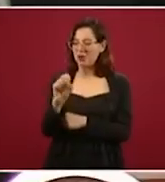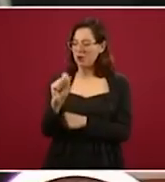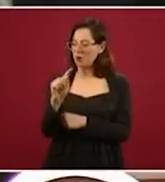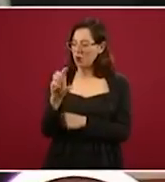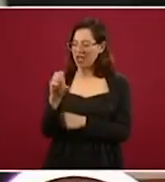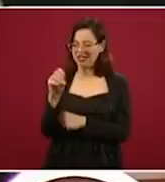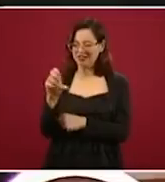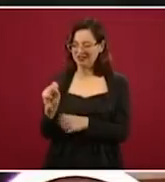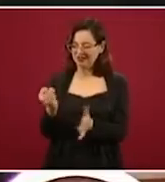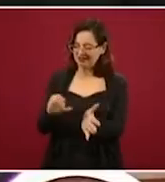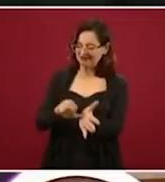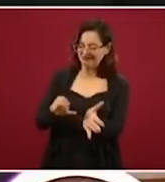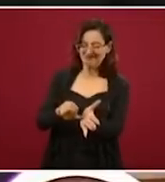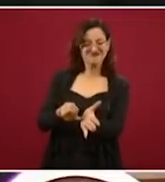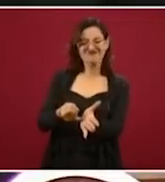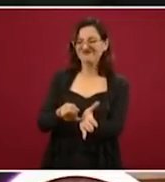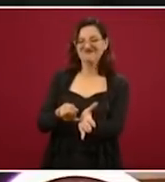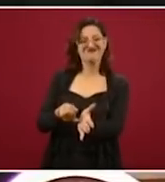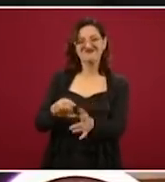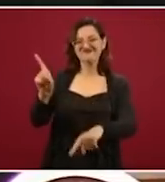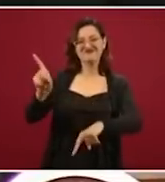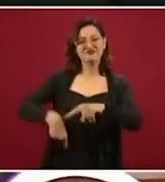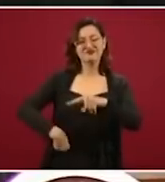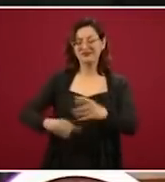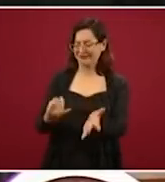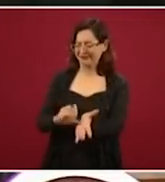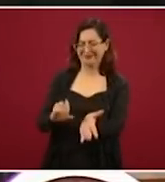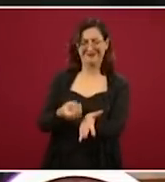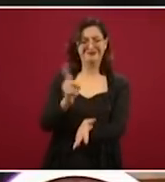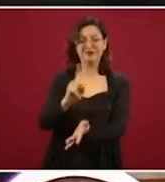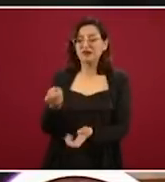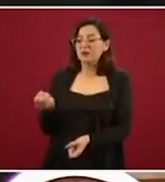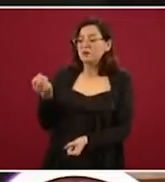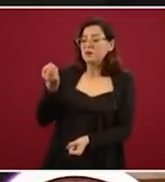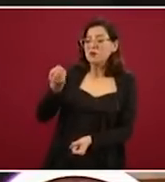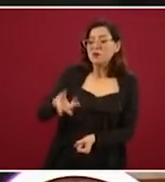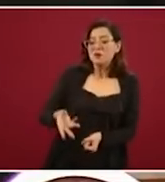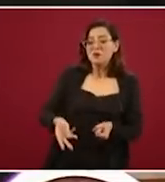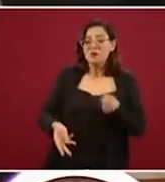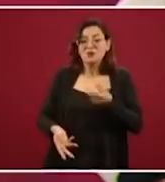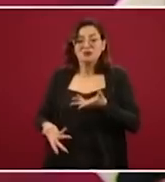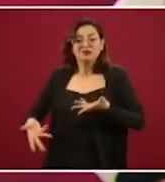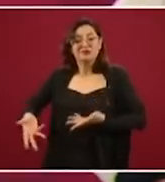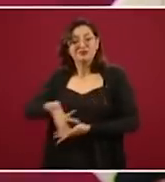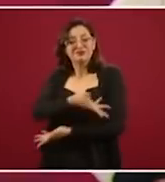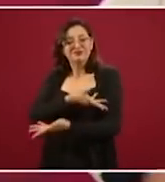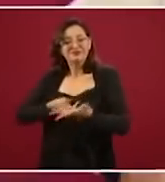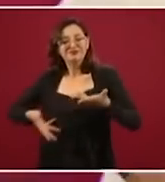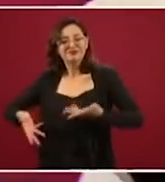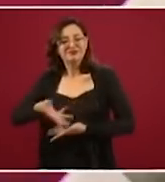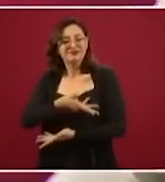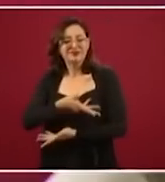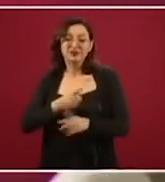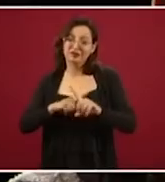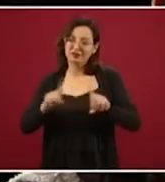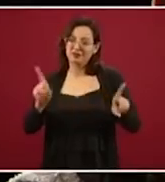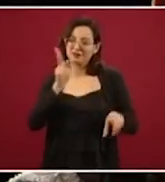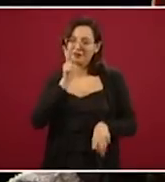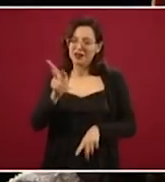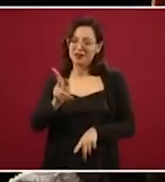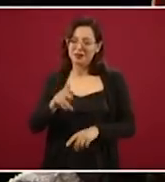borrar, son contribuciones, pero a ver que Claudia nos explique.